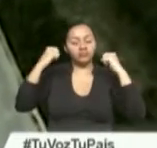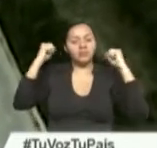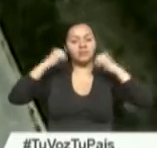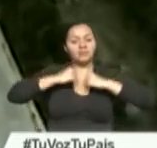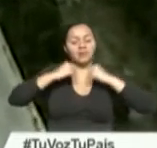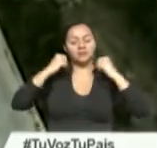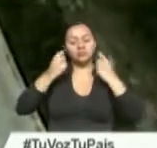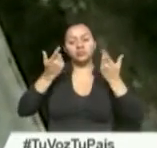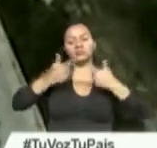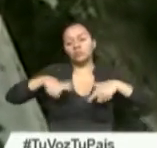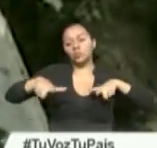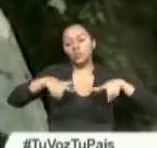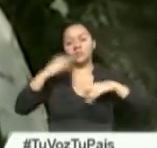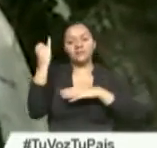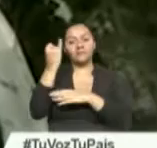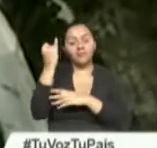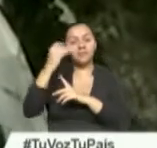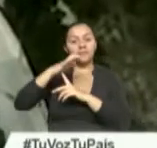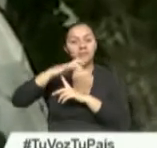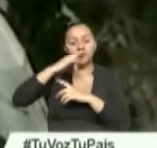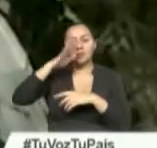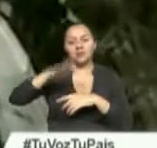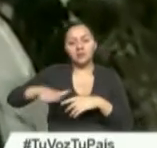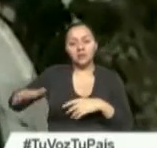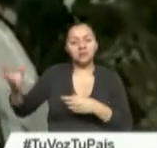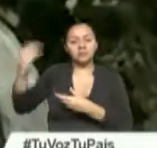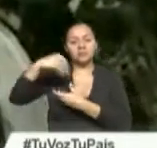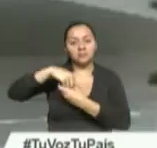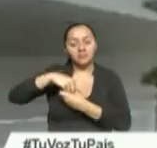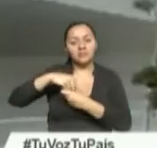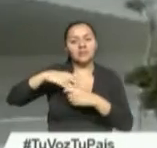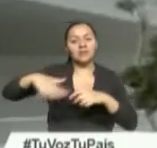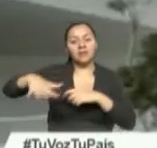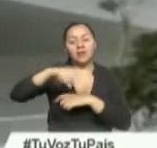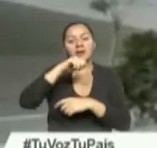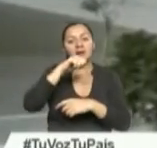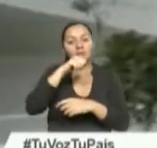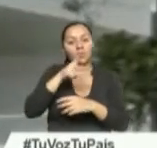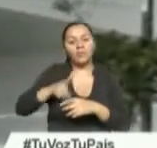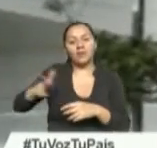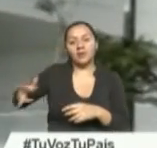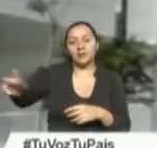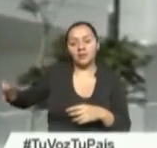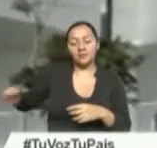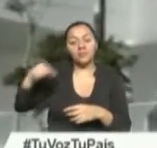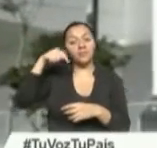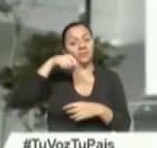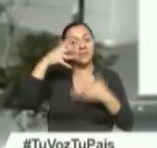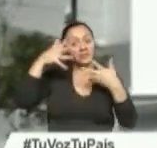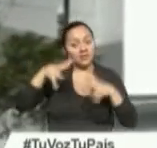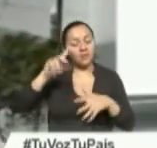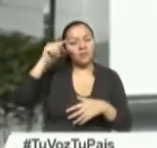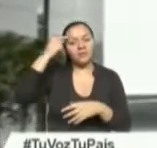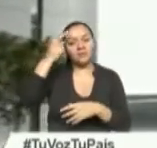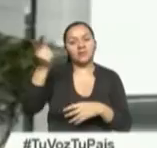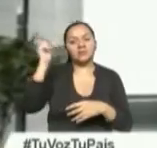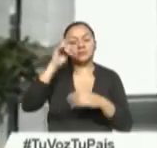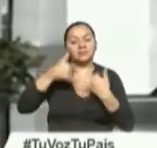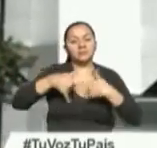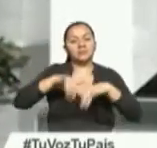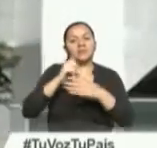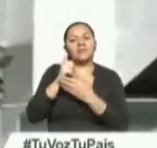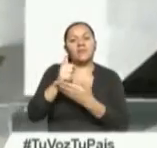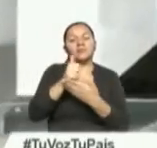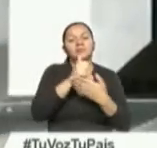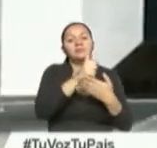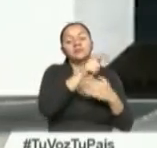áreas verdes, parque infantil, una plaza de ingreso, terrazas de agua y parqueaderos. De esta manera, el gobierno nacional continúa beneficiando